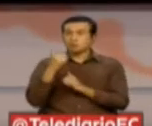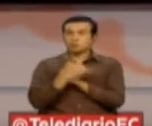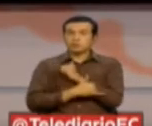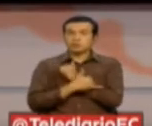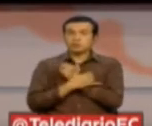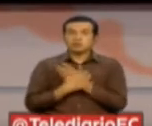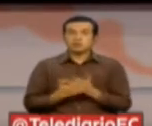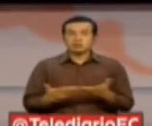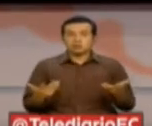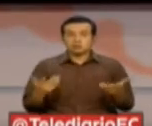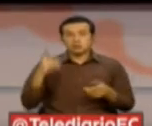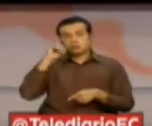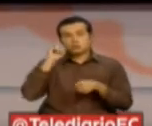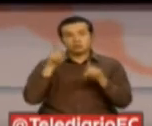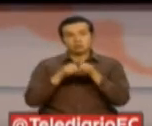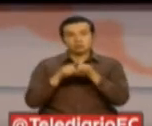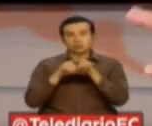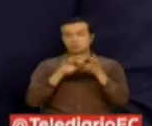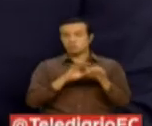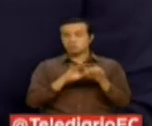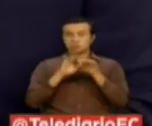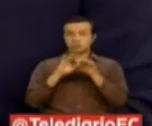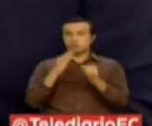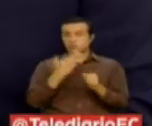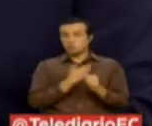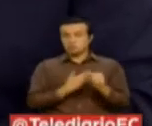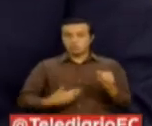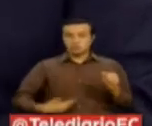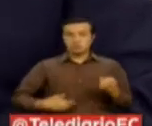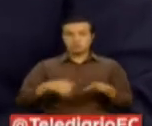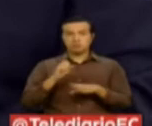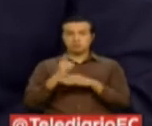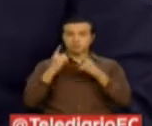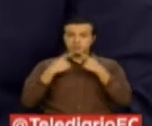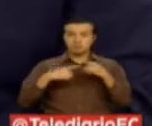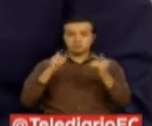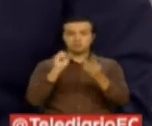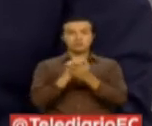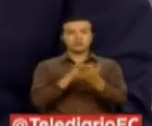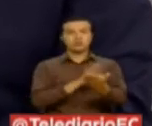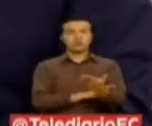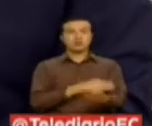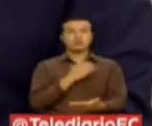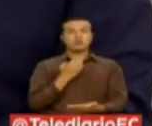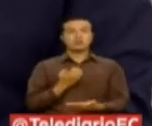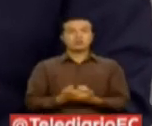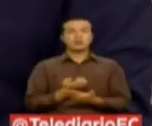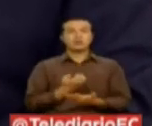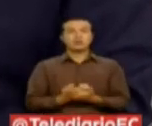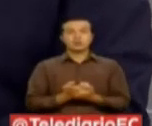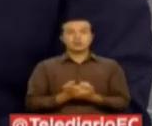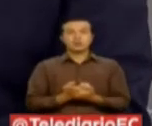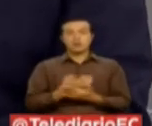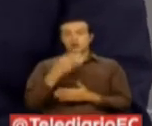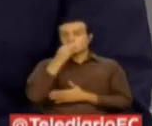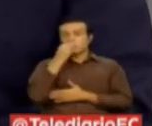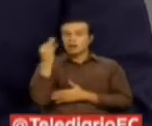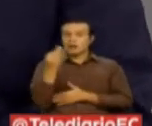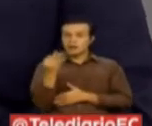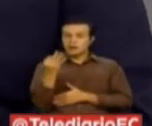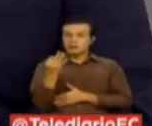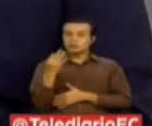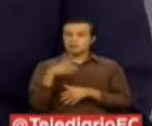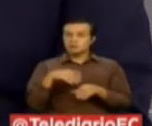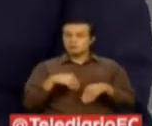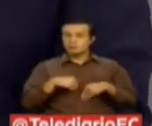son los acuerdos comerciales el presidente de la república dijo este es un programa económico realista y